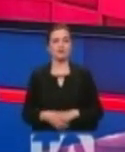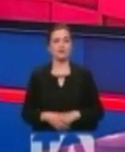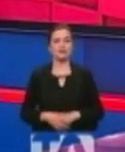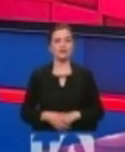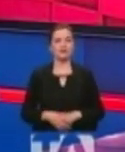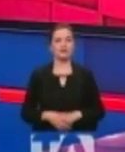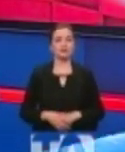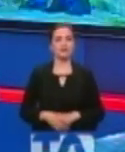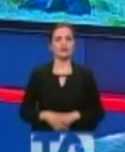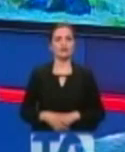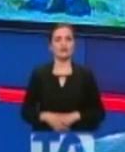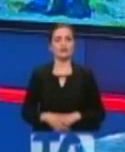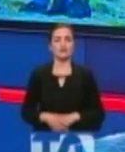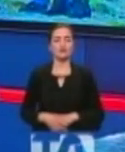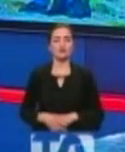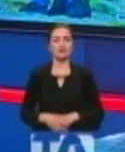Fernanda.